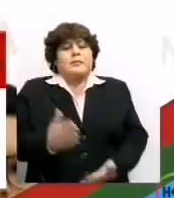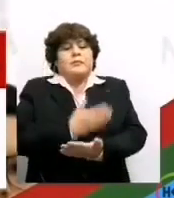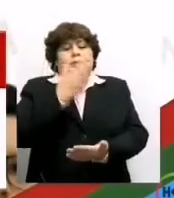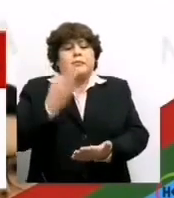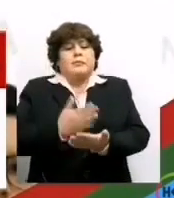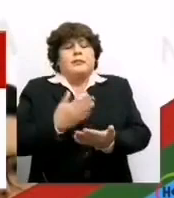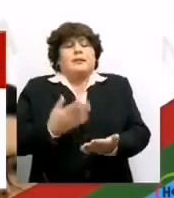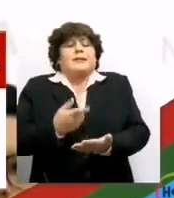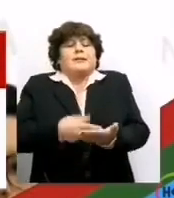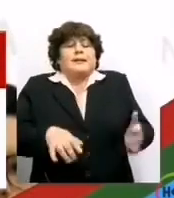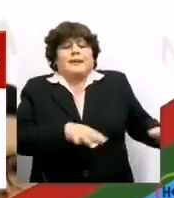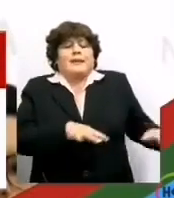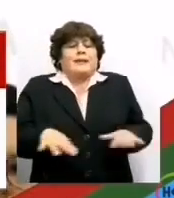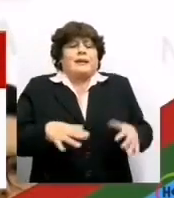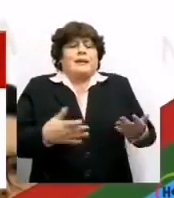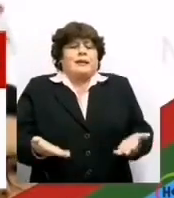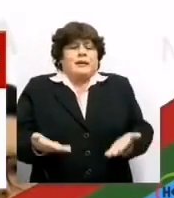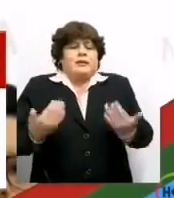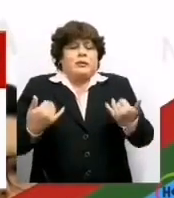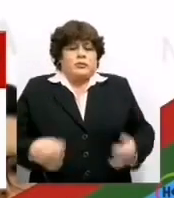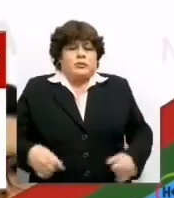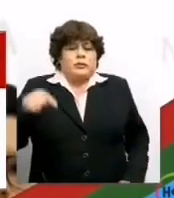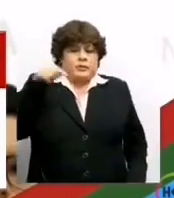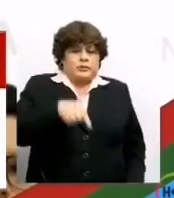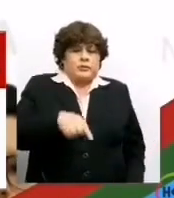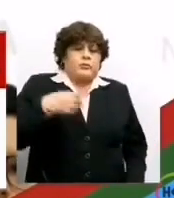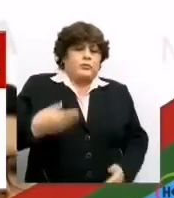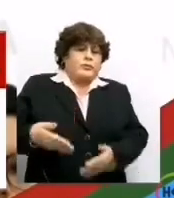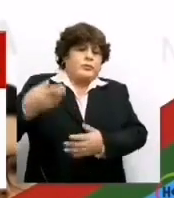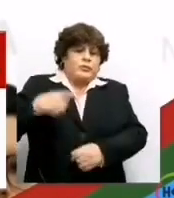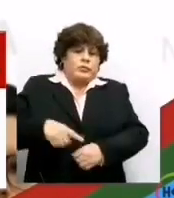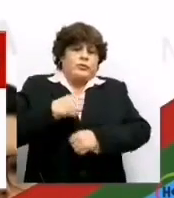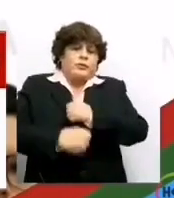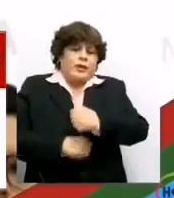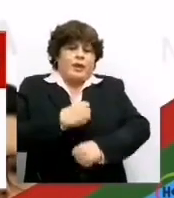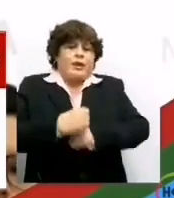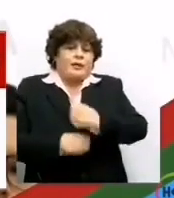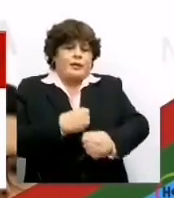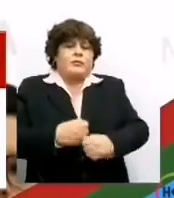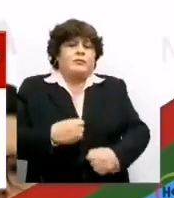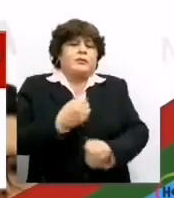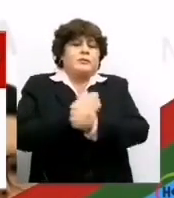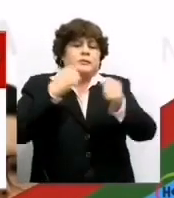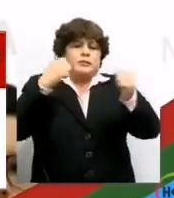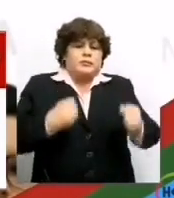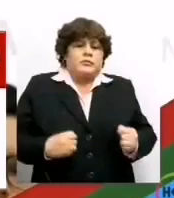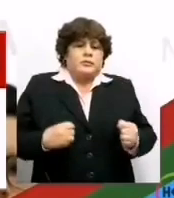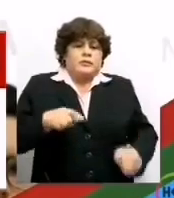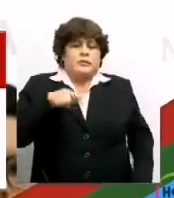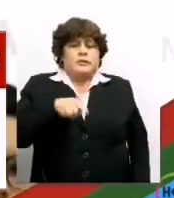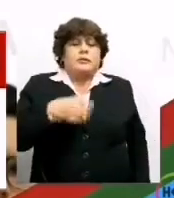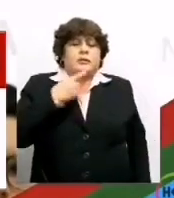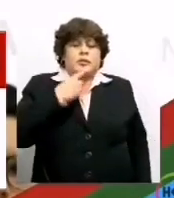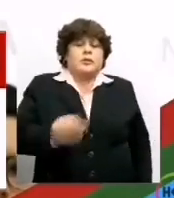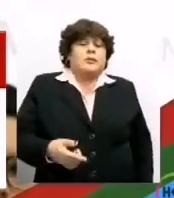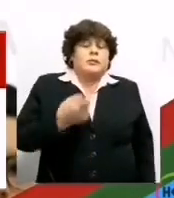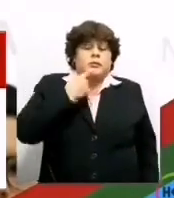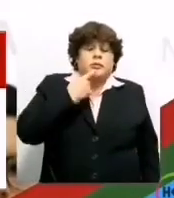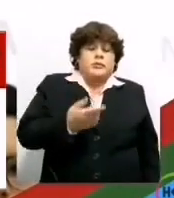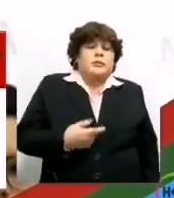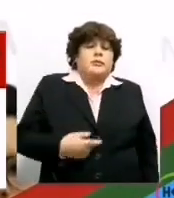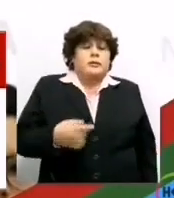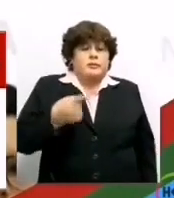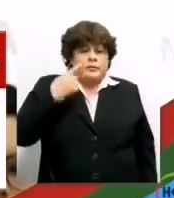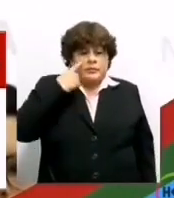de la región Pero qué ha hecho el con su partido durante todos estos años por la salud de la región Y eso creo que